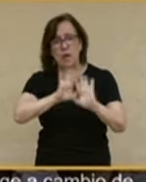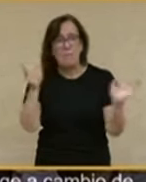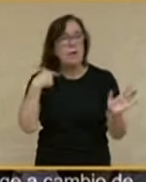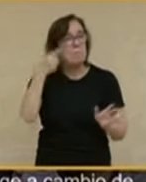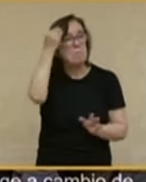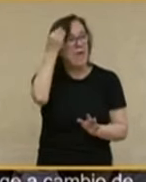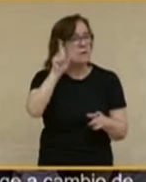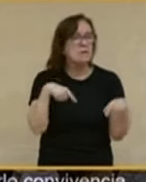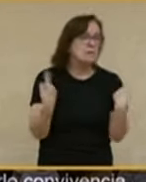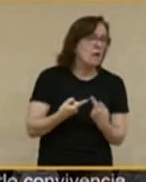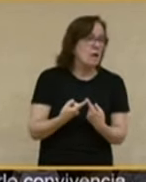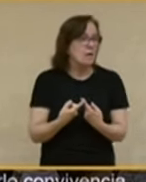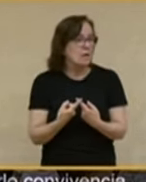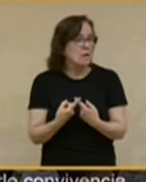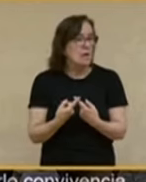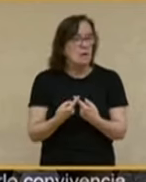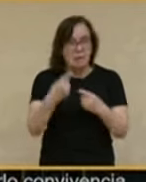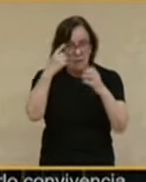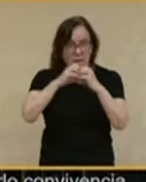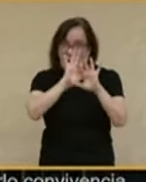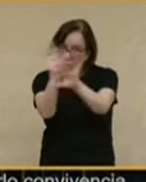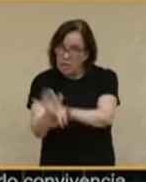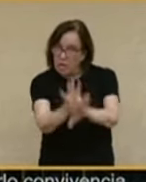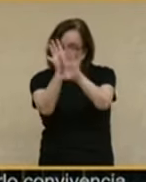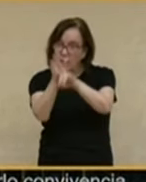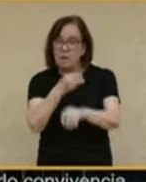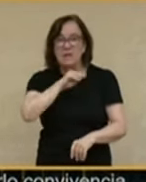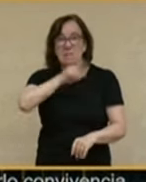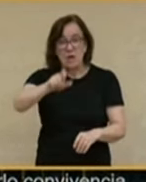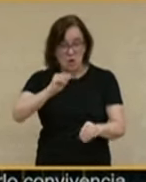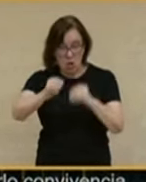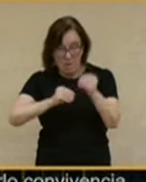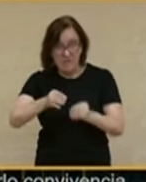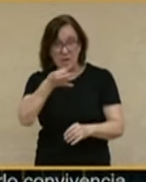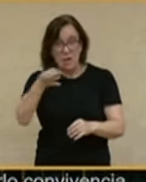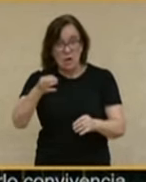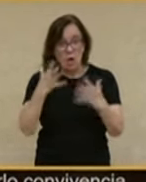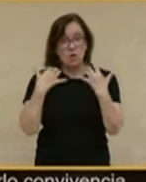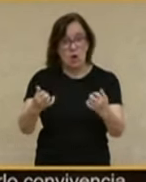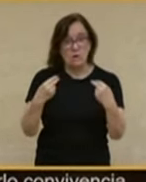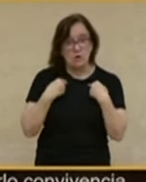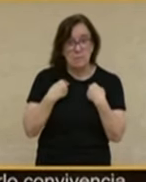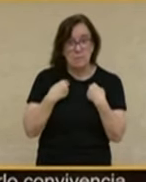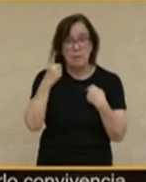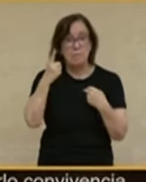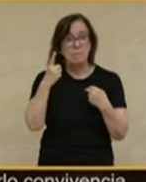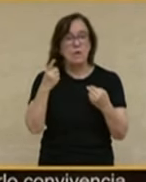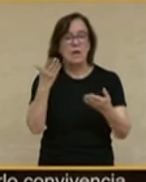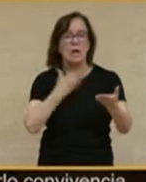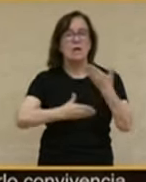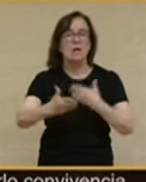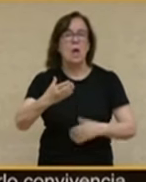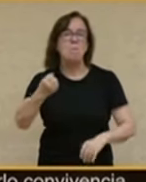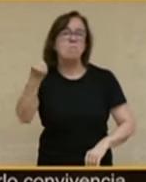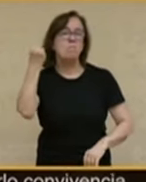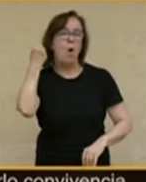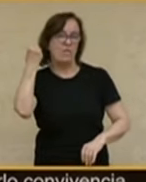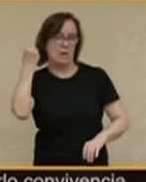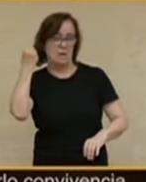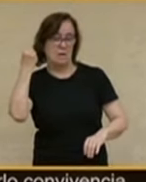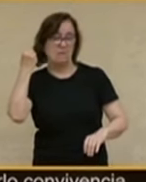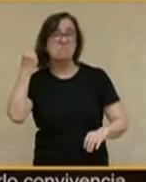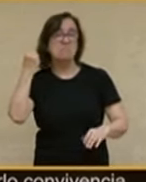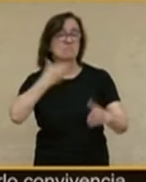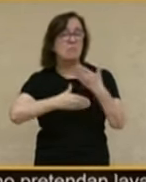pretendan lavar el cerebro de los españoles. Lo que hoy va a hacer efectivo el Congreso de los Diputados es un intercambio de poder a